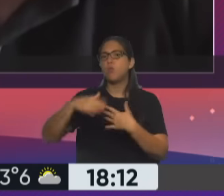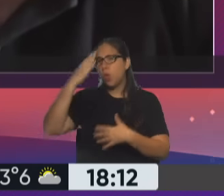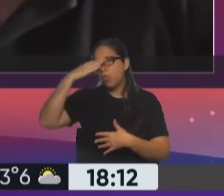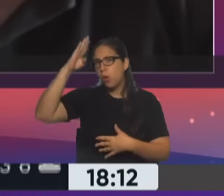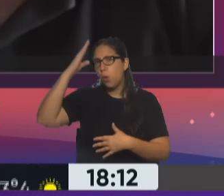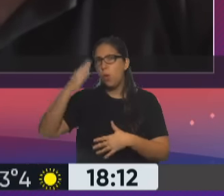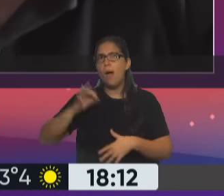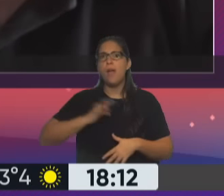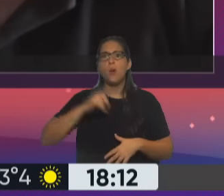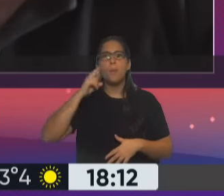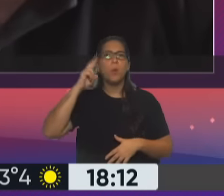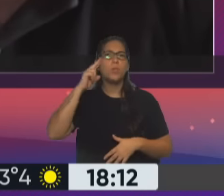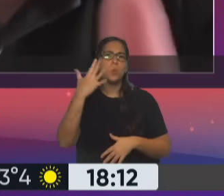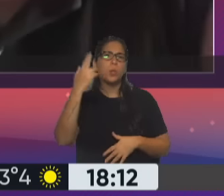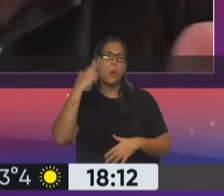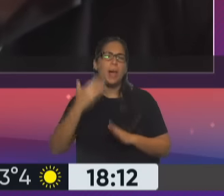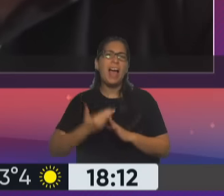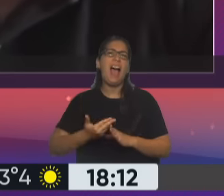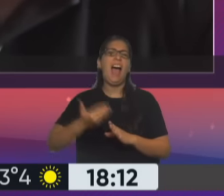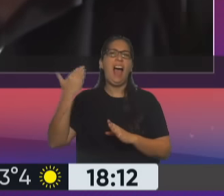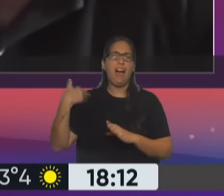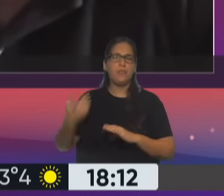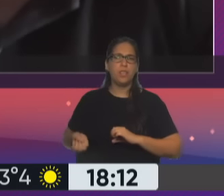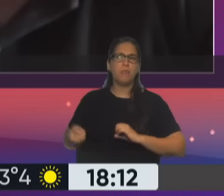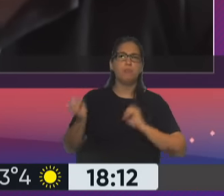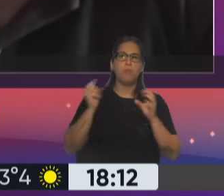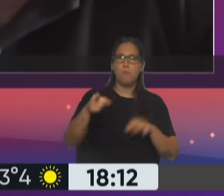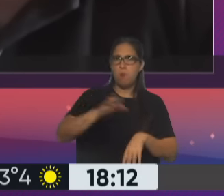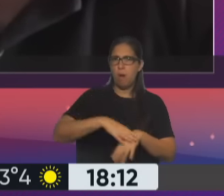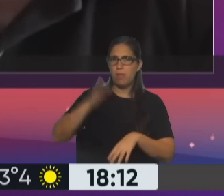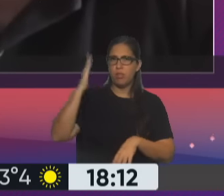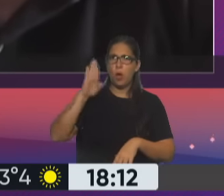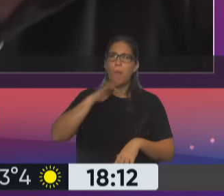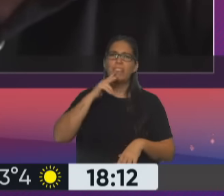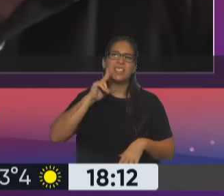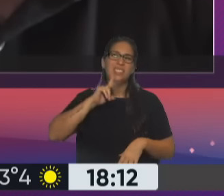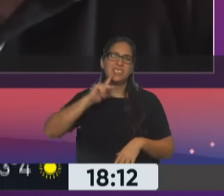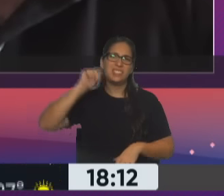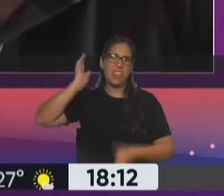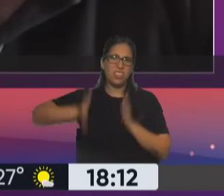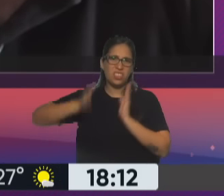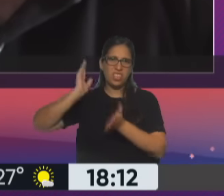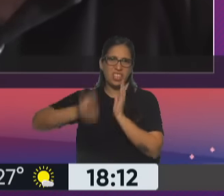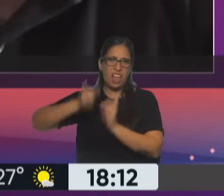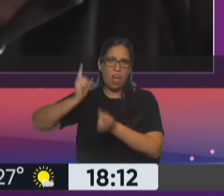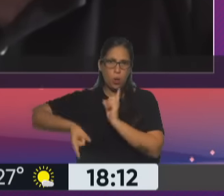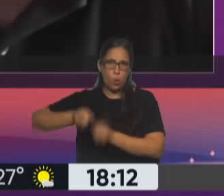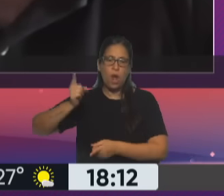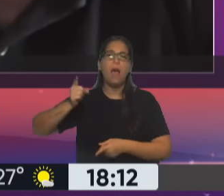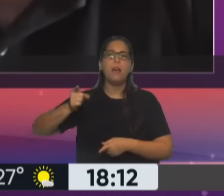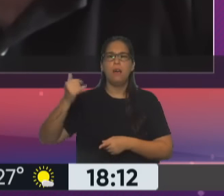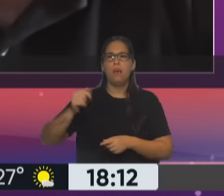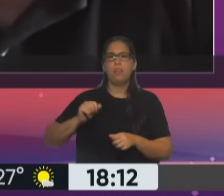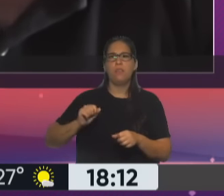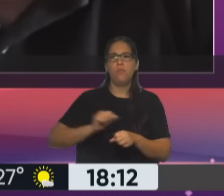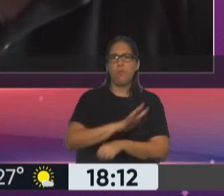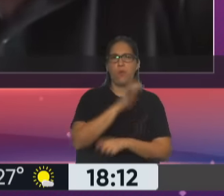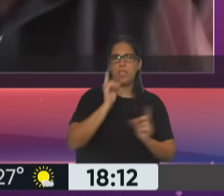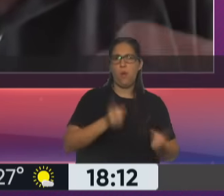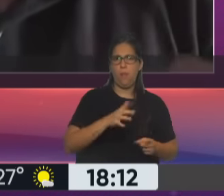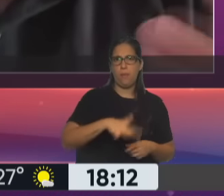en 1959, durante la dictadura de Batista, de Fulgencio Batista, tiene muchísima influencia sobre la